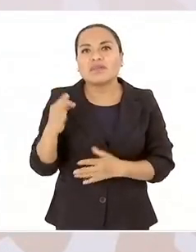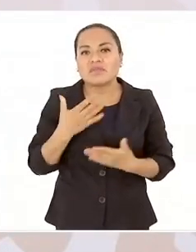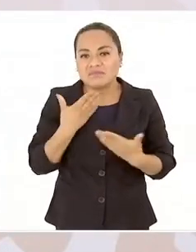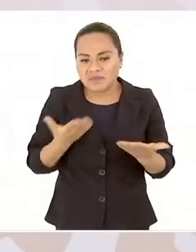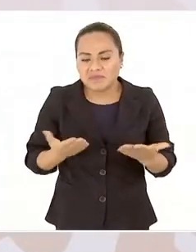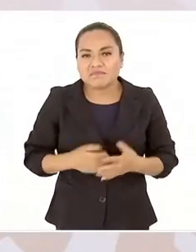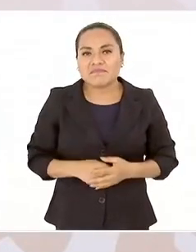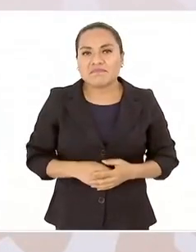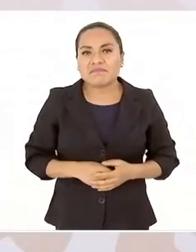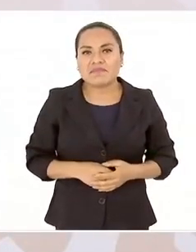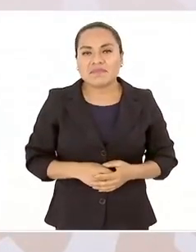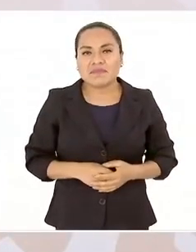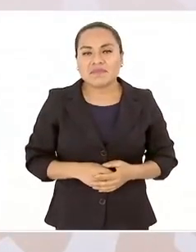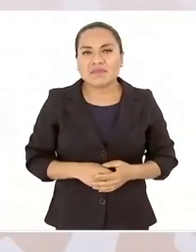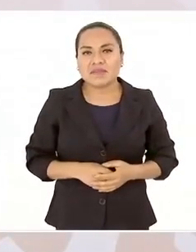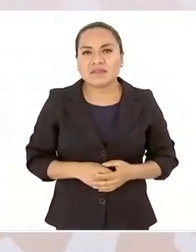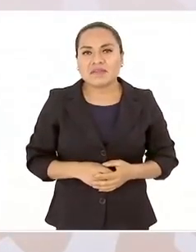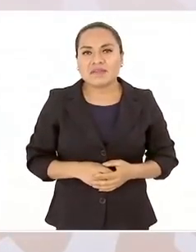Porque